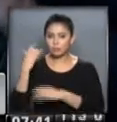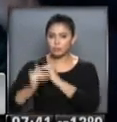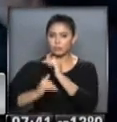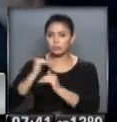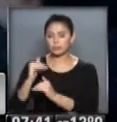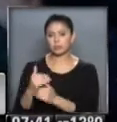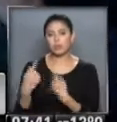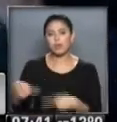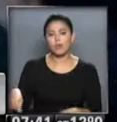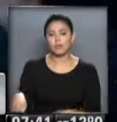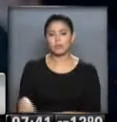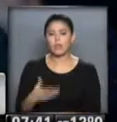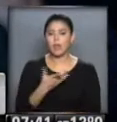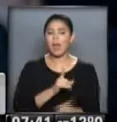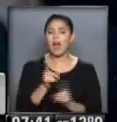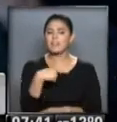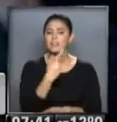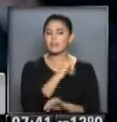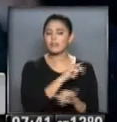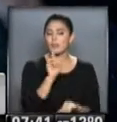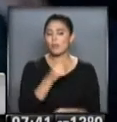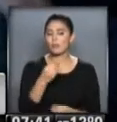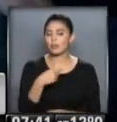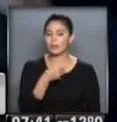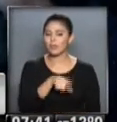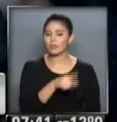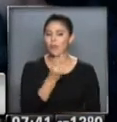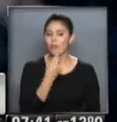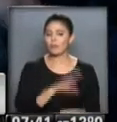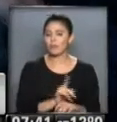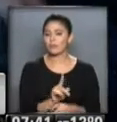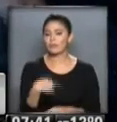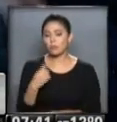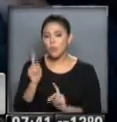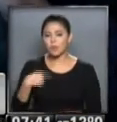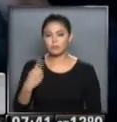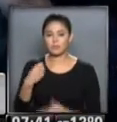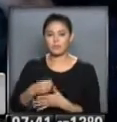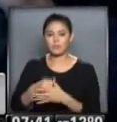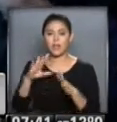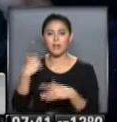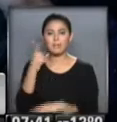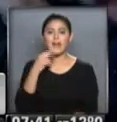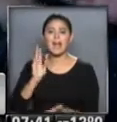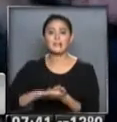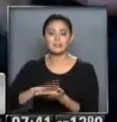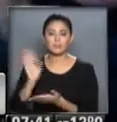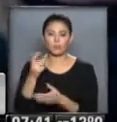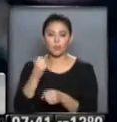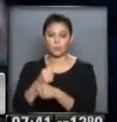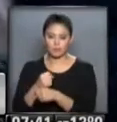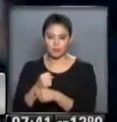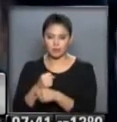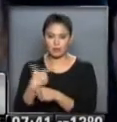bueno a veces comunicarlo pero estás es que éste está trabajando arduamente en la defensa de los intereses de trabajadores y vamos